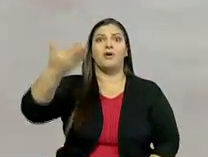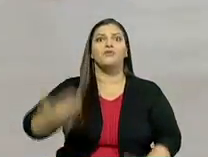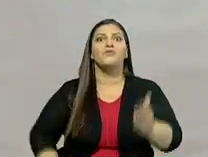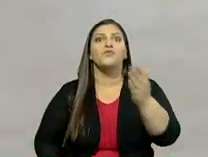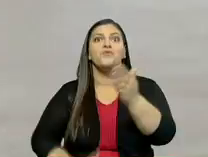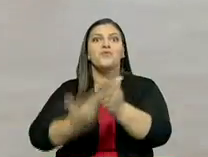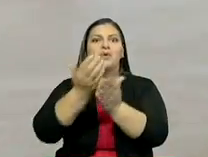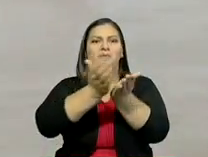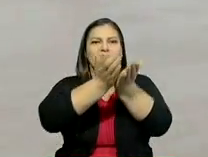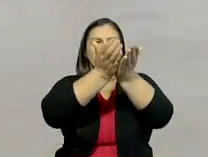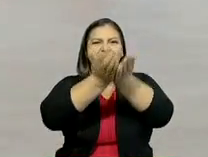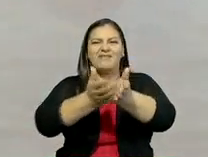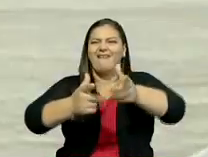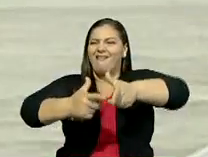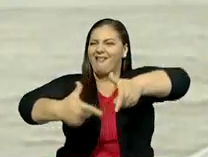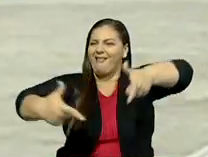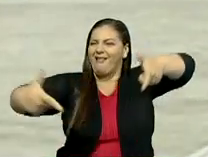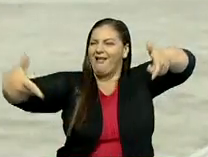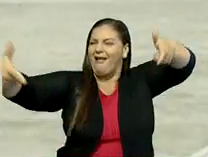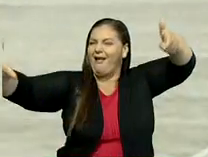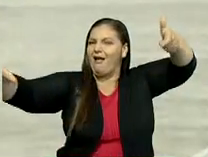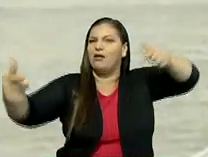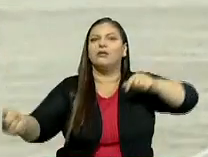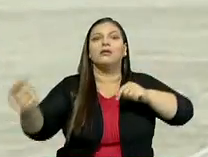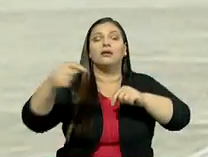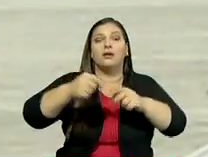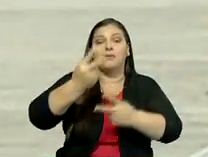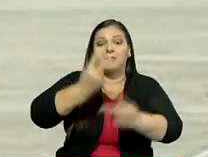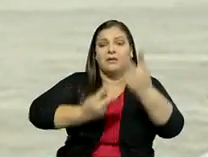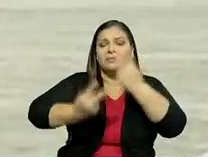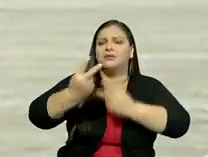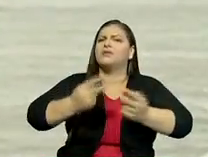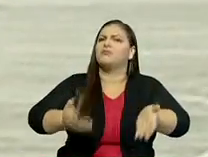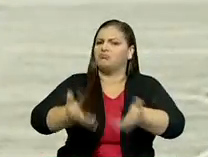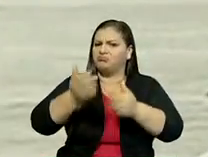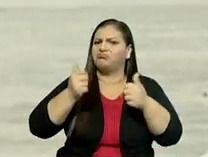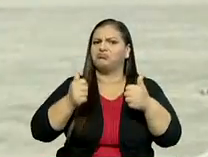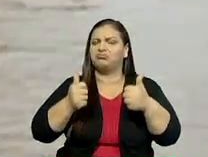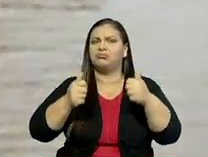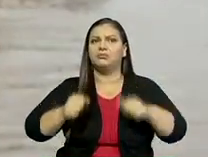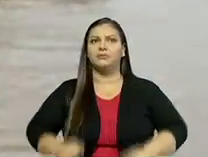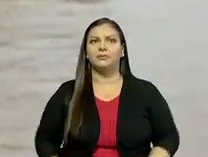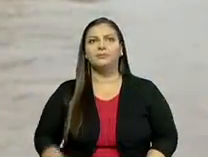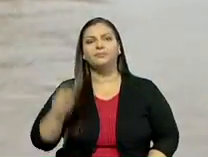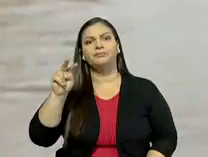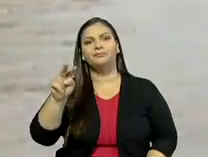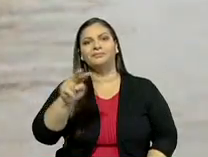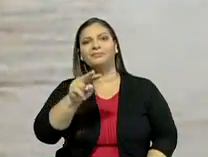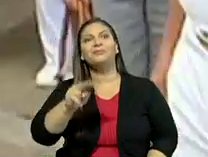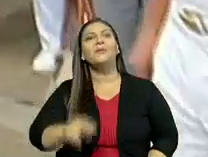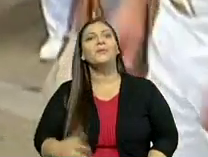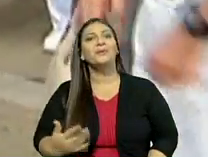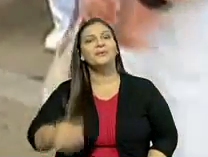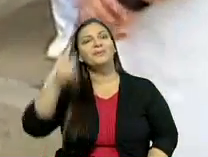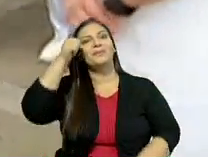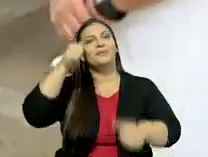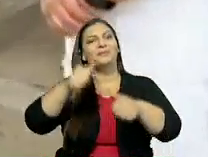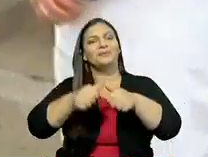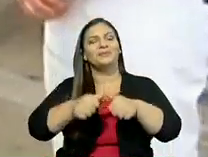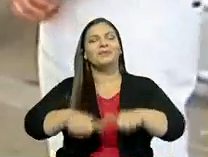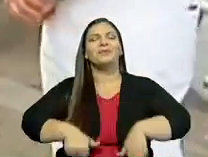se enarbolan en la víspera de los 483 años del proceso fundacional del